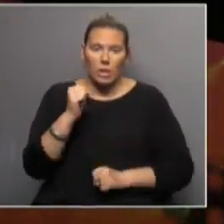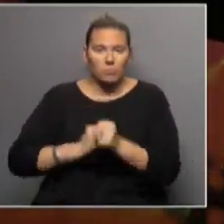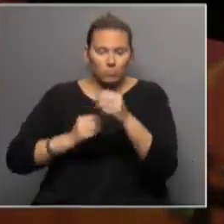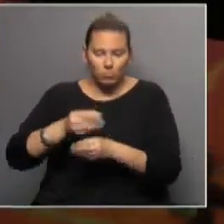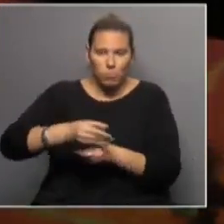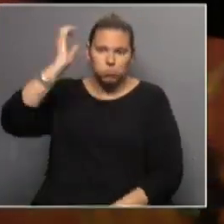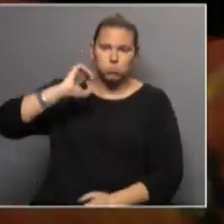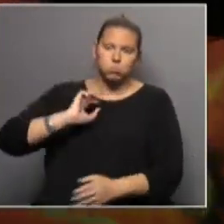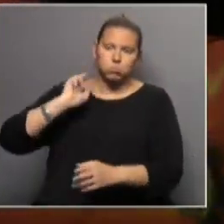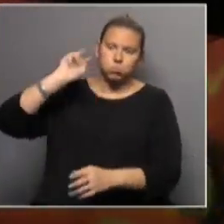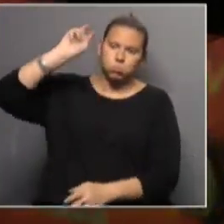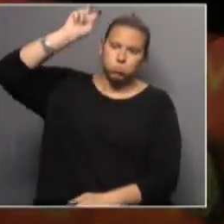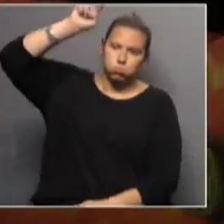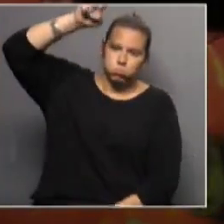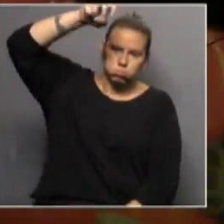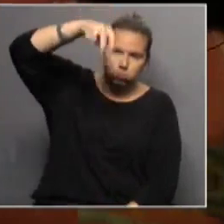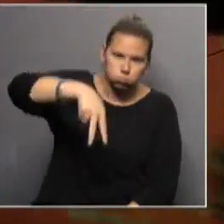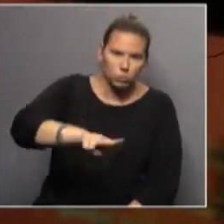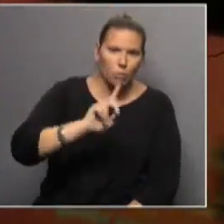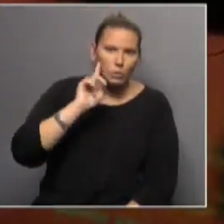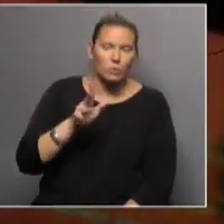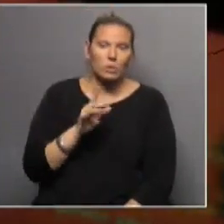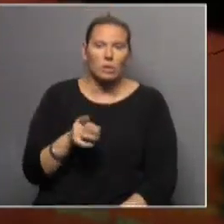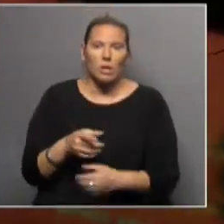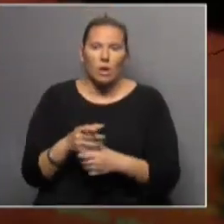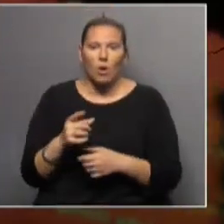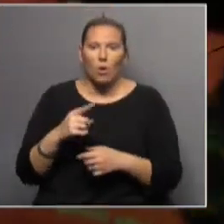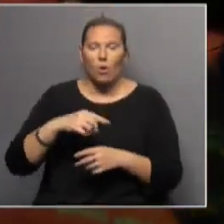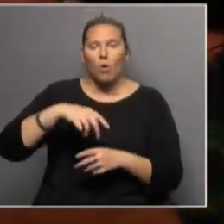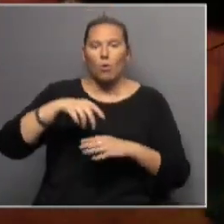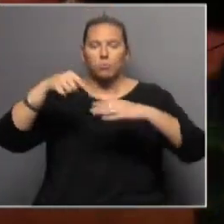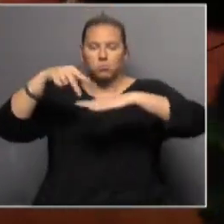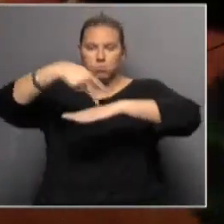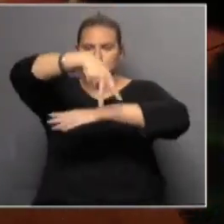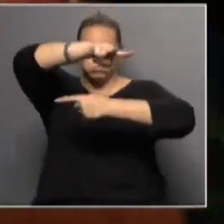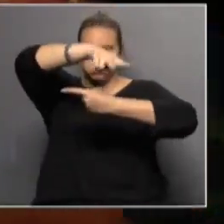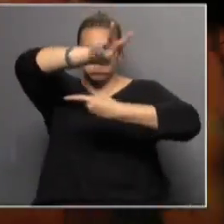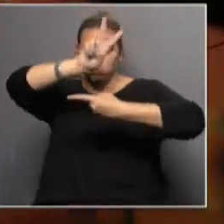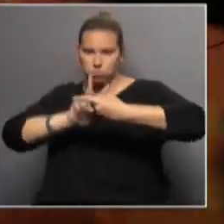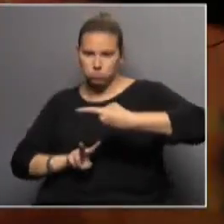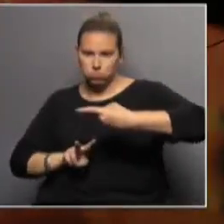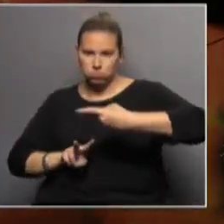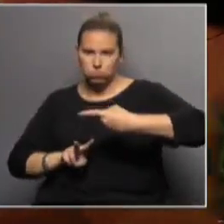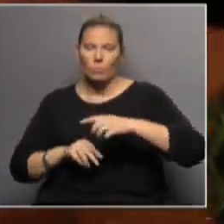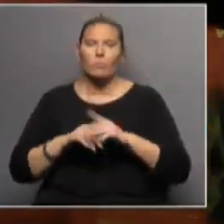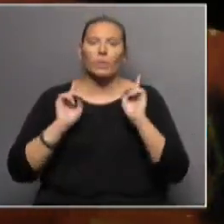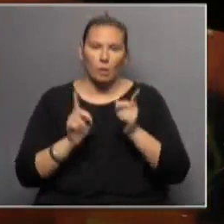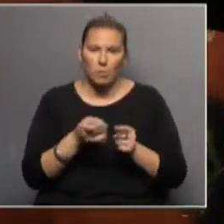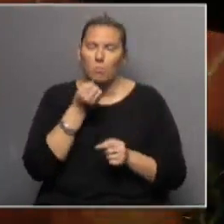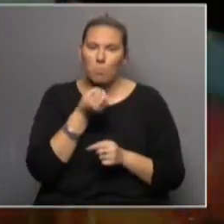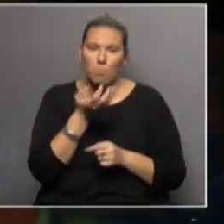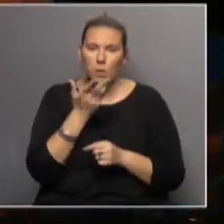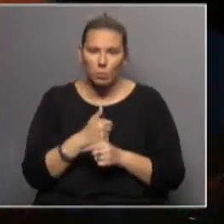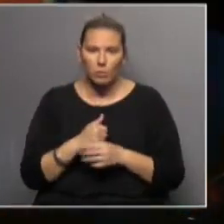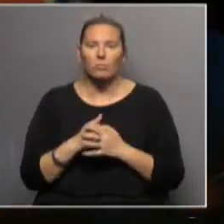La Rocha, ¿no? Que cuando hiciste así me pareció que era eso. Por, que hacen esas cosas salto con el cuerpo. Salto alto, salto alto. Salto alto,